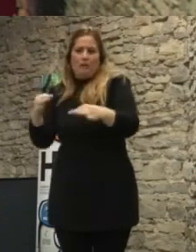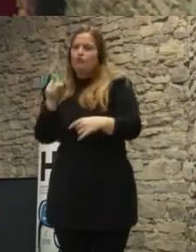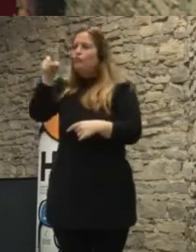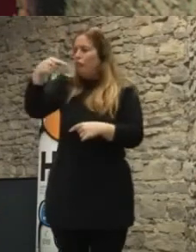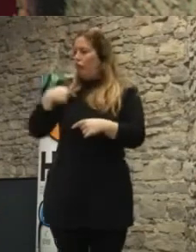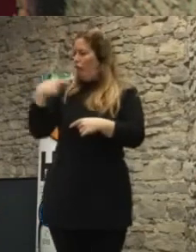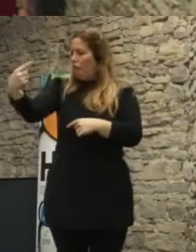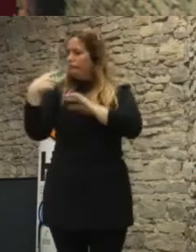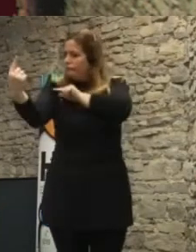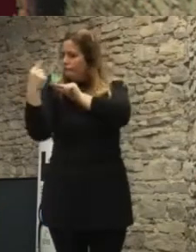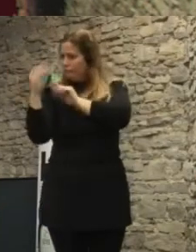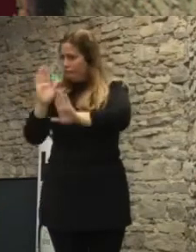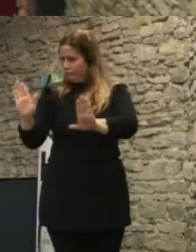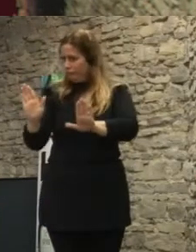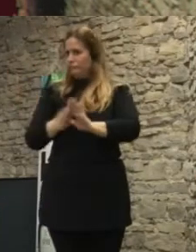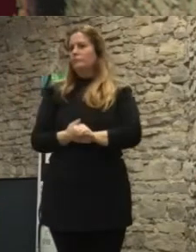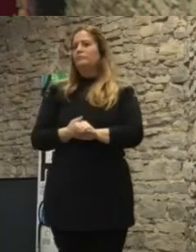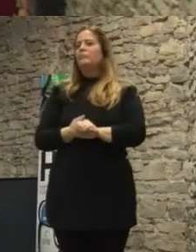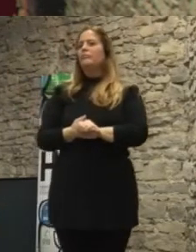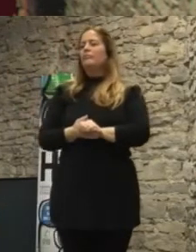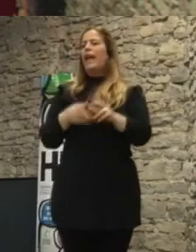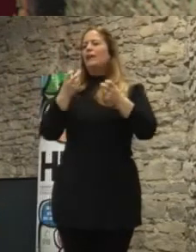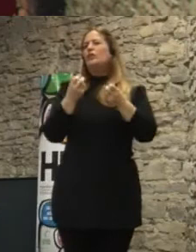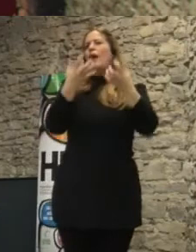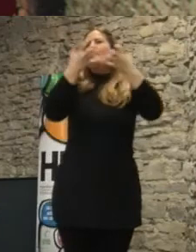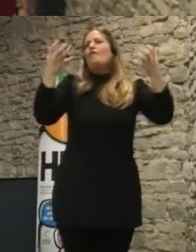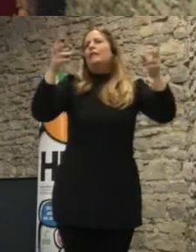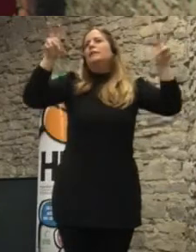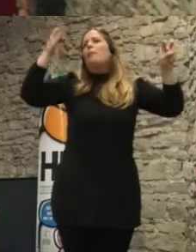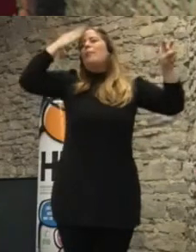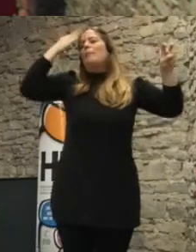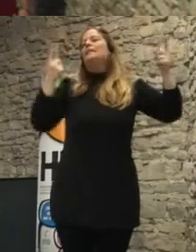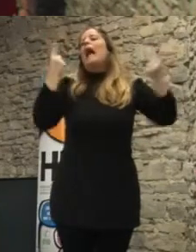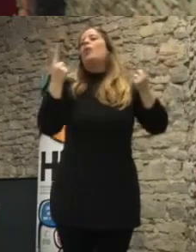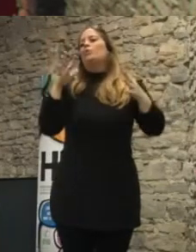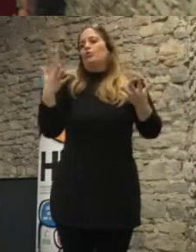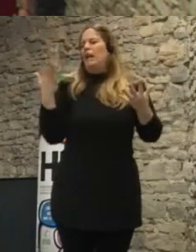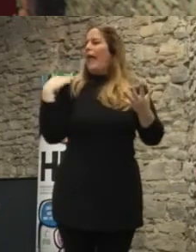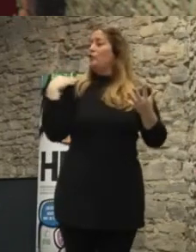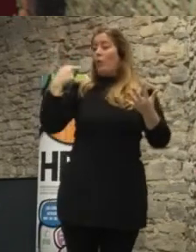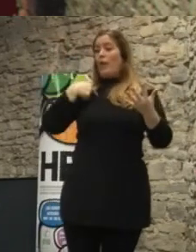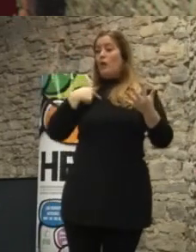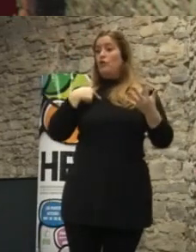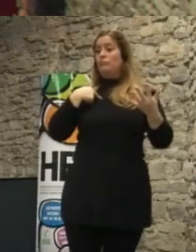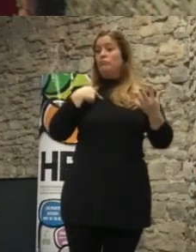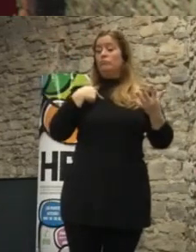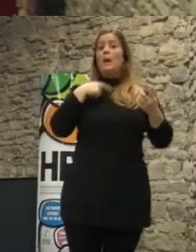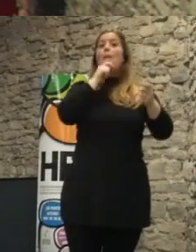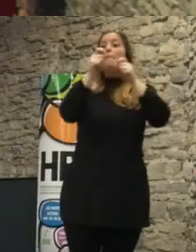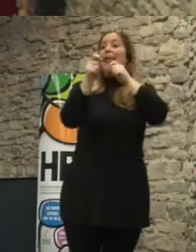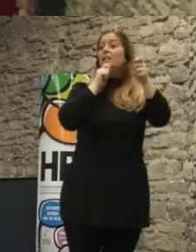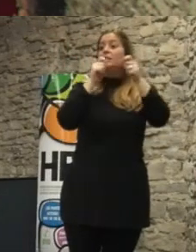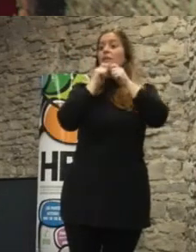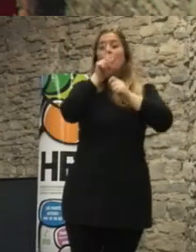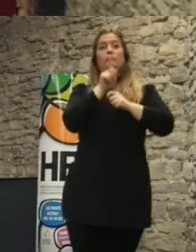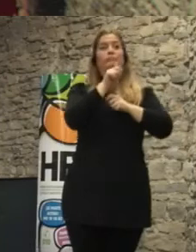Pues, ¿cuáles serían algunos de estos titulares, ¿no? El otro día estaba en una rueda de prensa que decía, voy a hablar